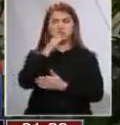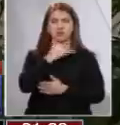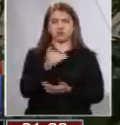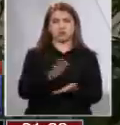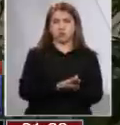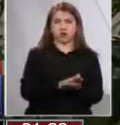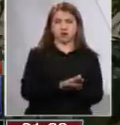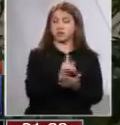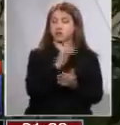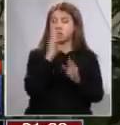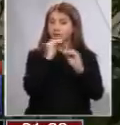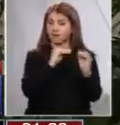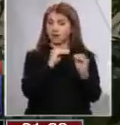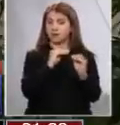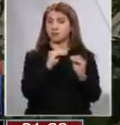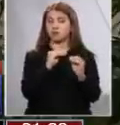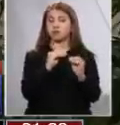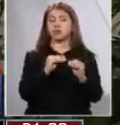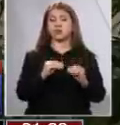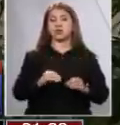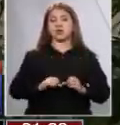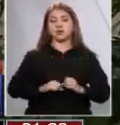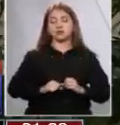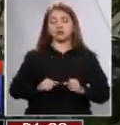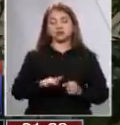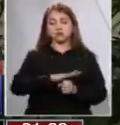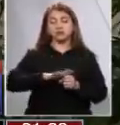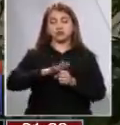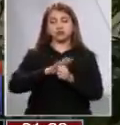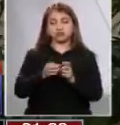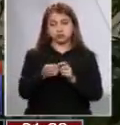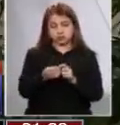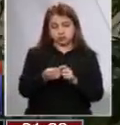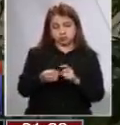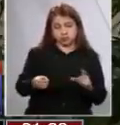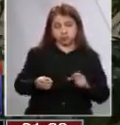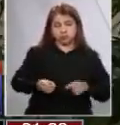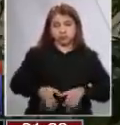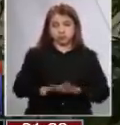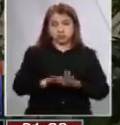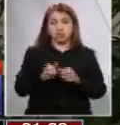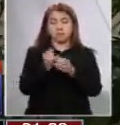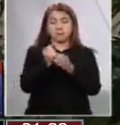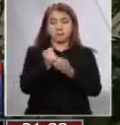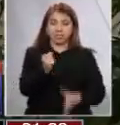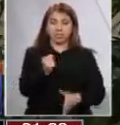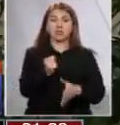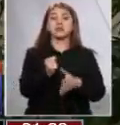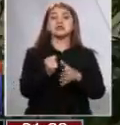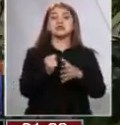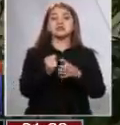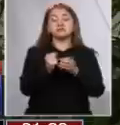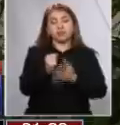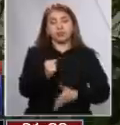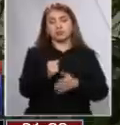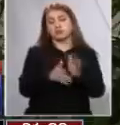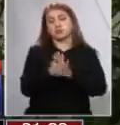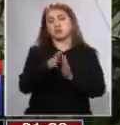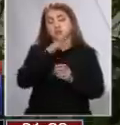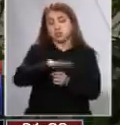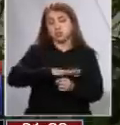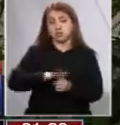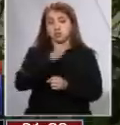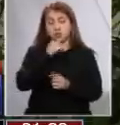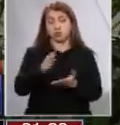muerte. Estamos hablando de desprendimientos, de situaciones que son realmente graves en las cuales una situación, si no se